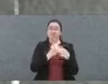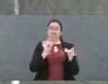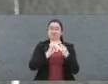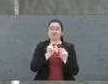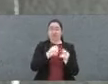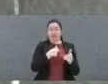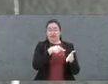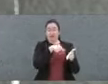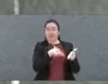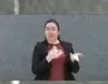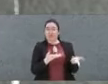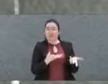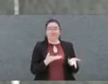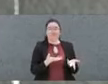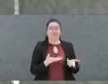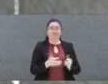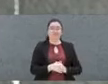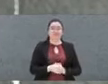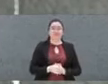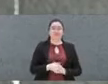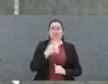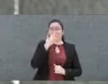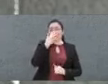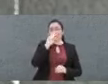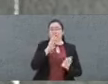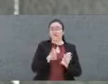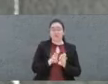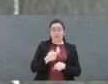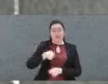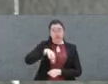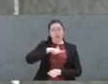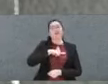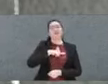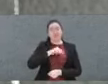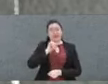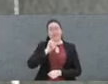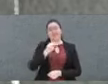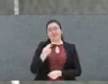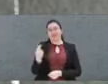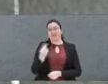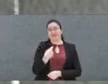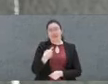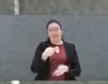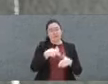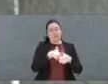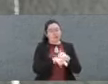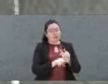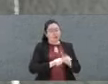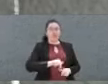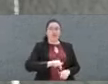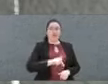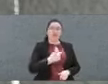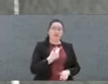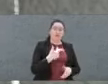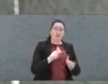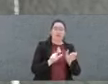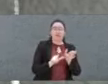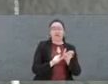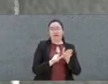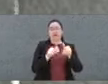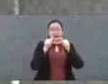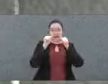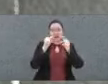el artículo. Ayer no es un tema de que, claro que tenemos que seguir hablando de la línea 12, la atención a las víctimas y